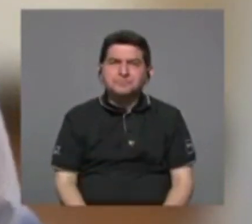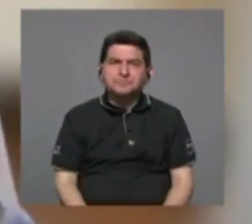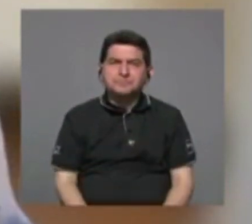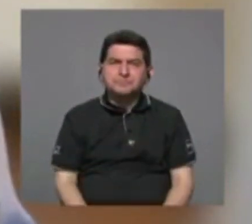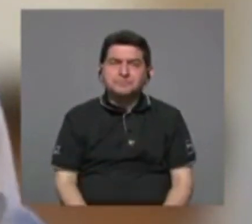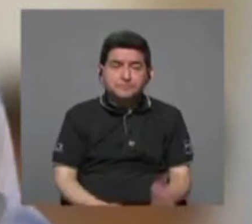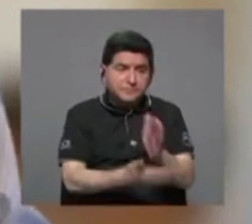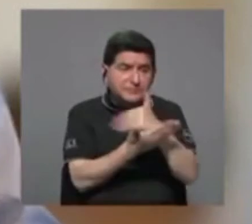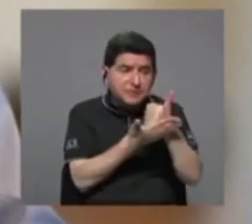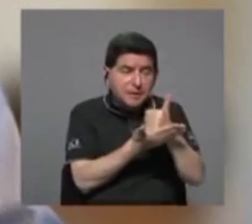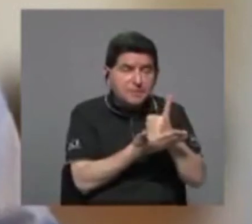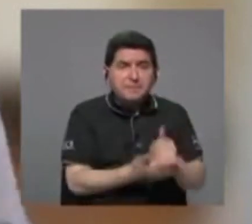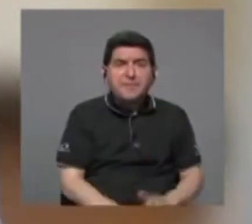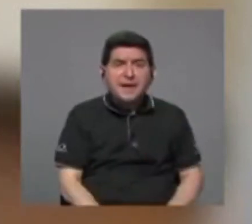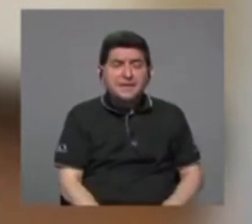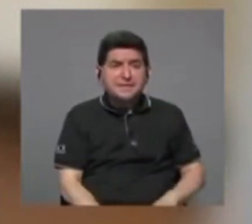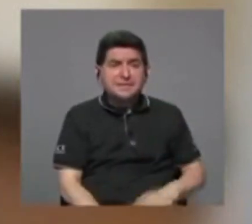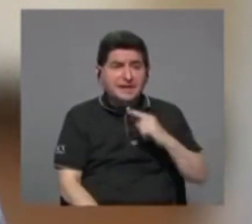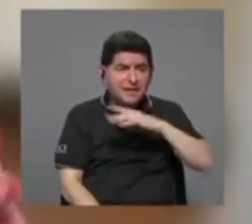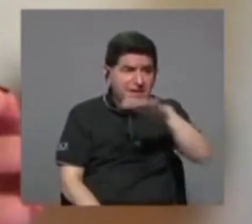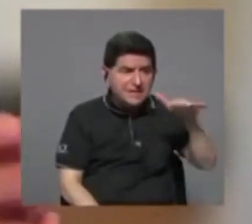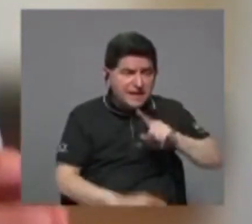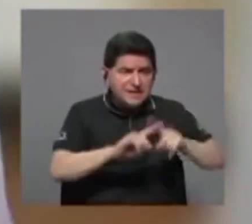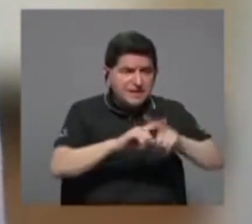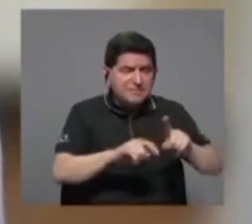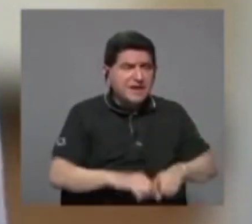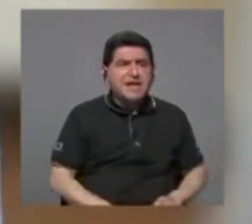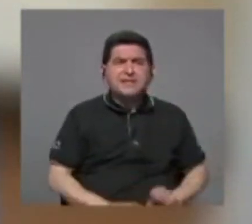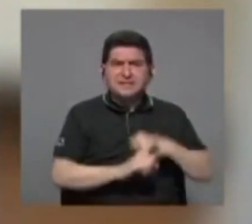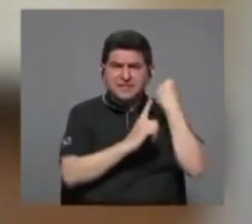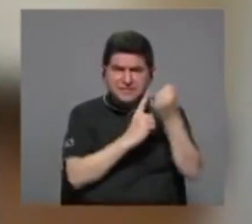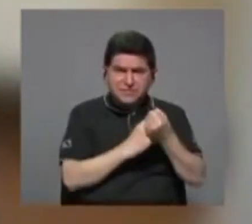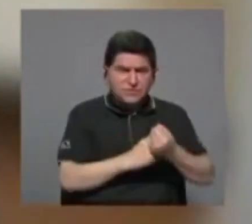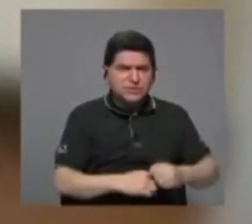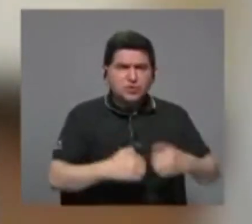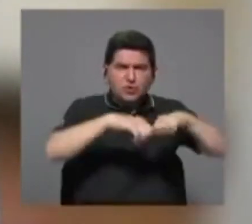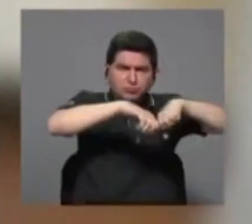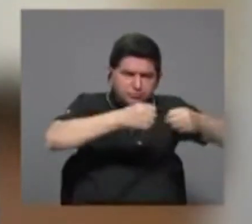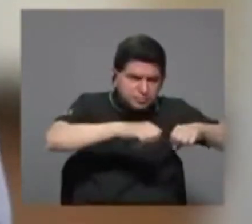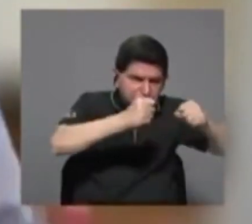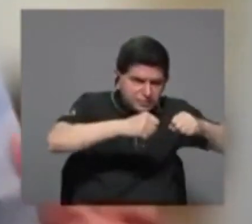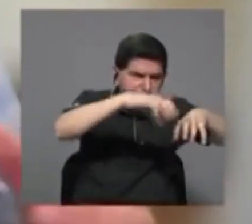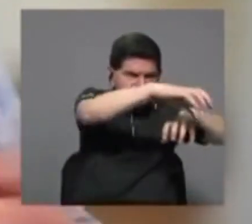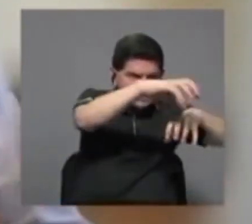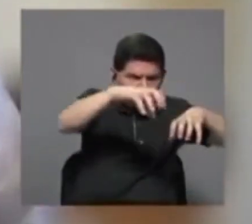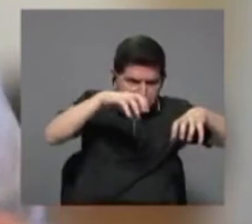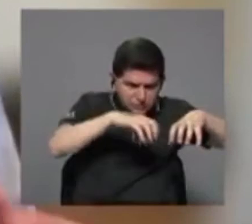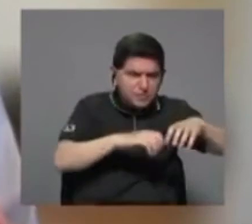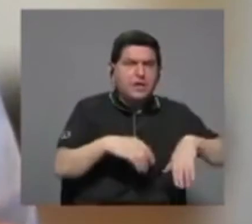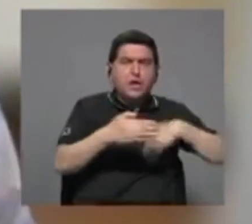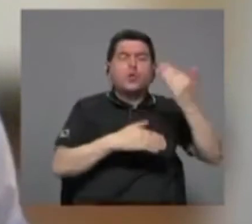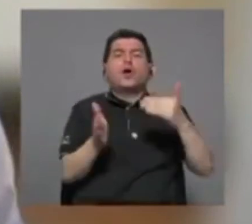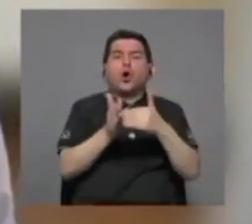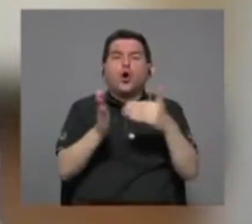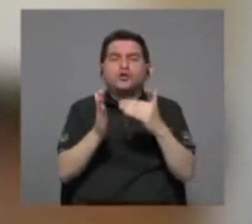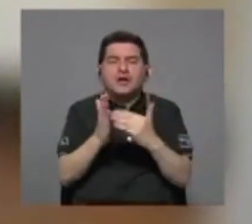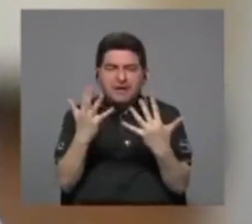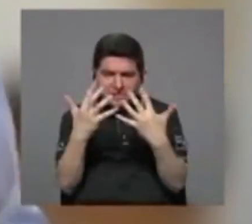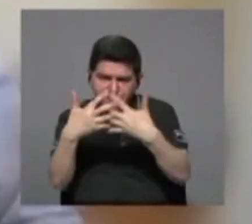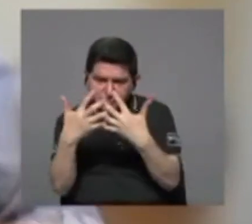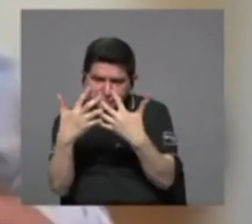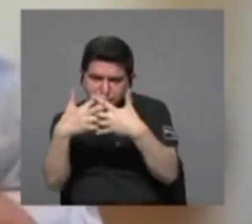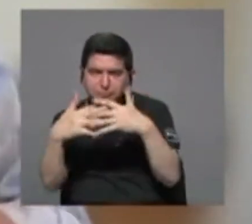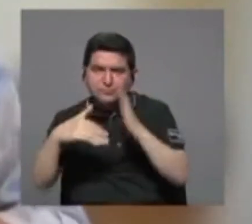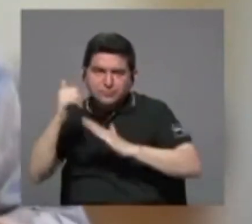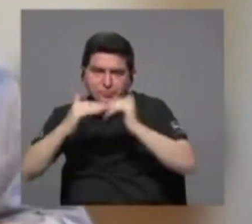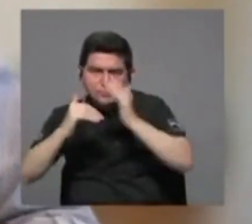parte de la realidad en distintos aspectos para poder entenderla mejor en profundidad y después empezar a reconstruir las conexiones.